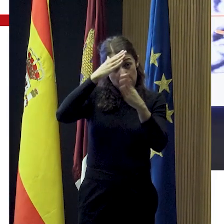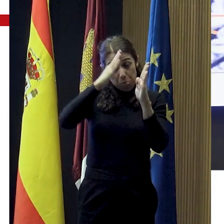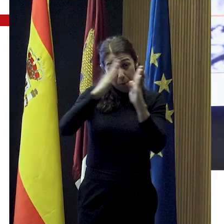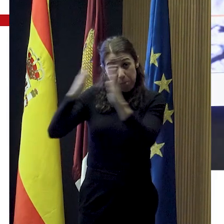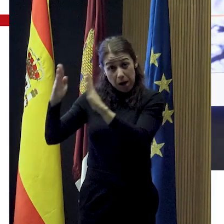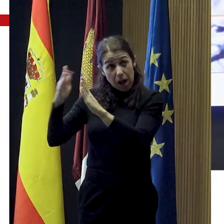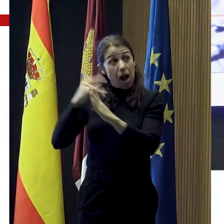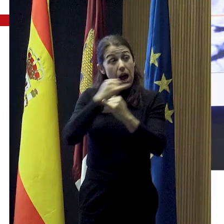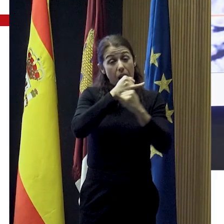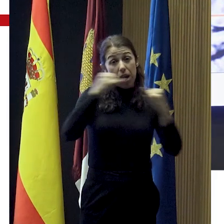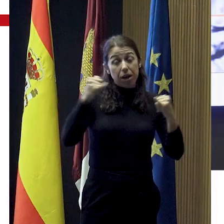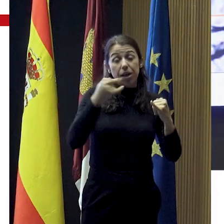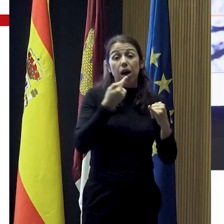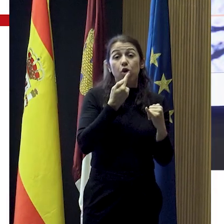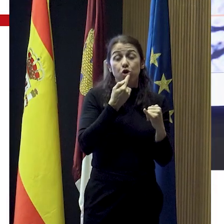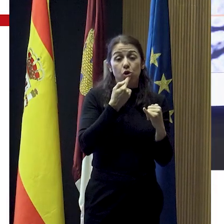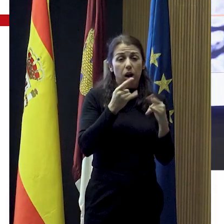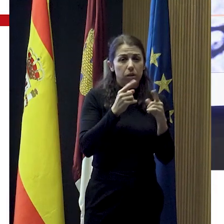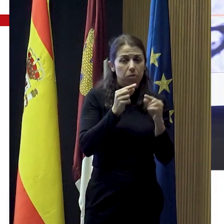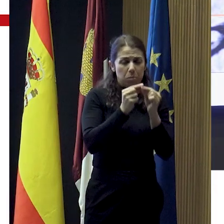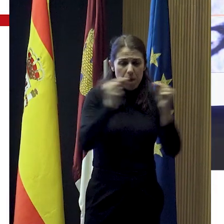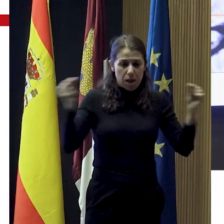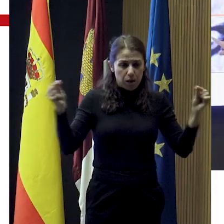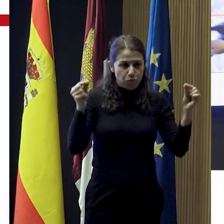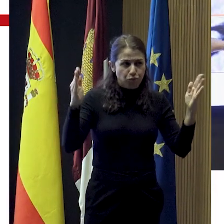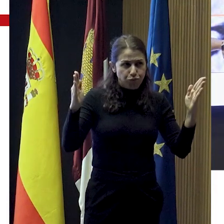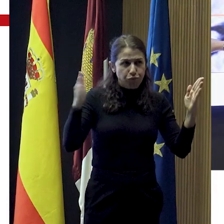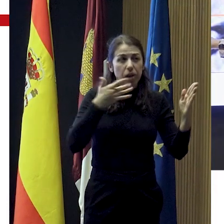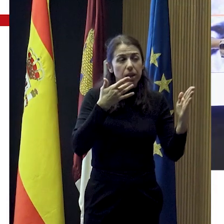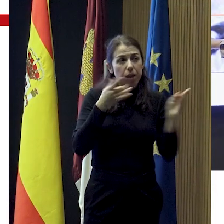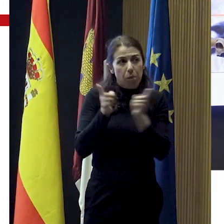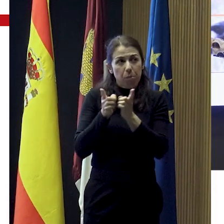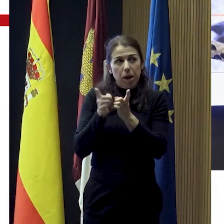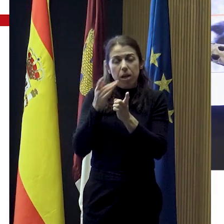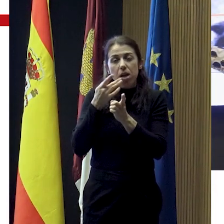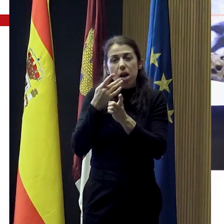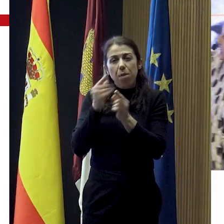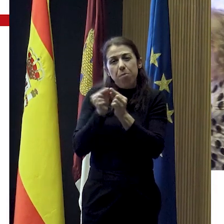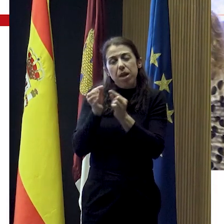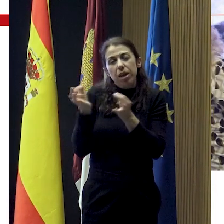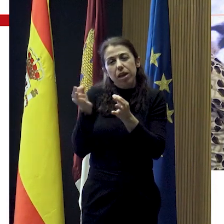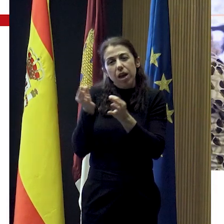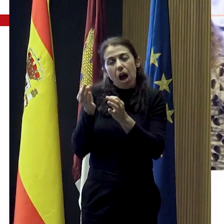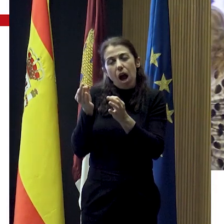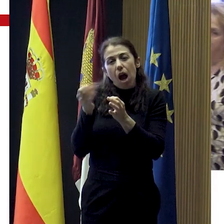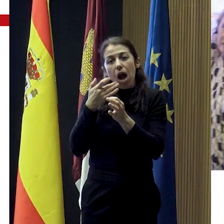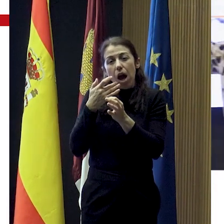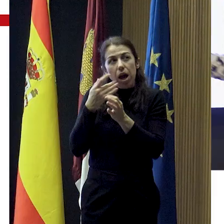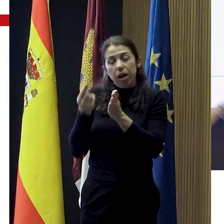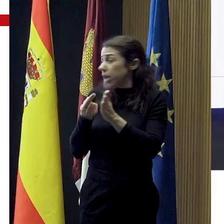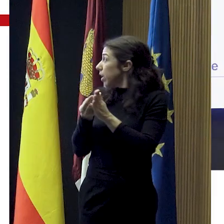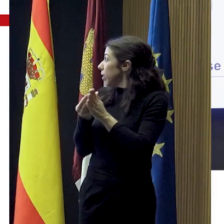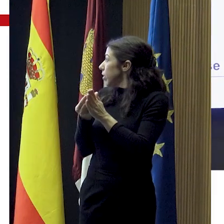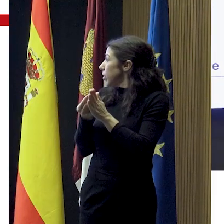a lado, o sea, mediríamos cuánto mide de extremo a extremo. Y esta pequeñita lo que mide es el tamaño de este espacio.